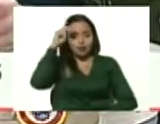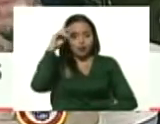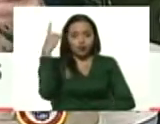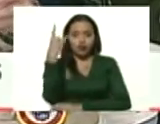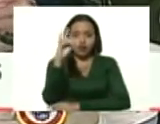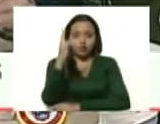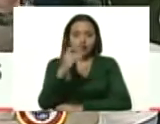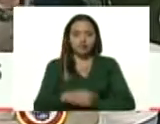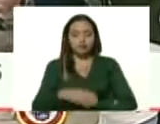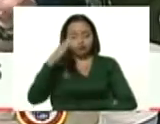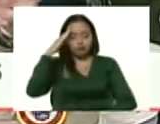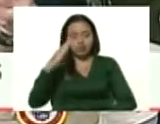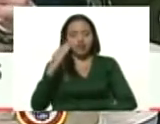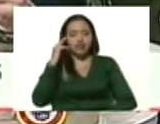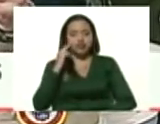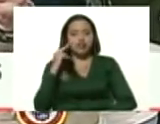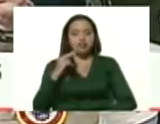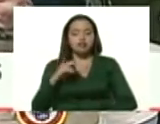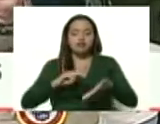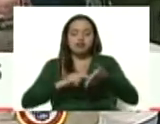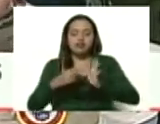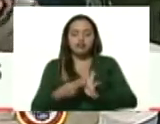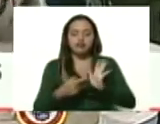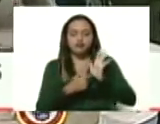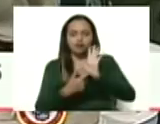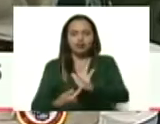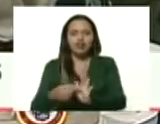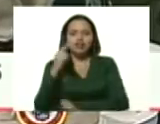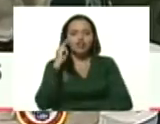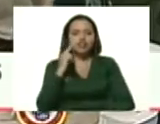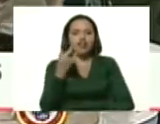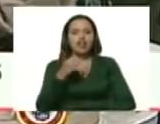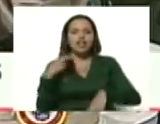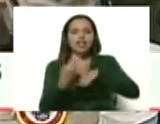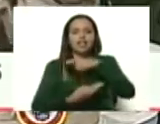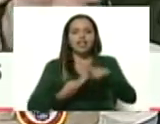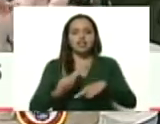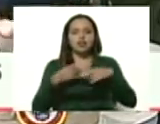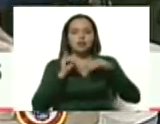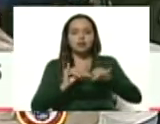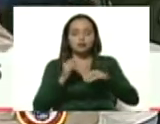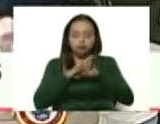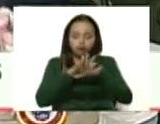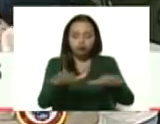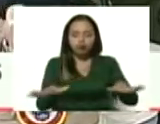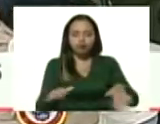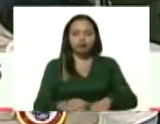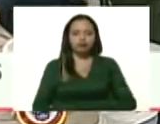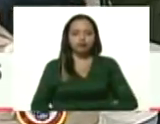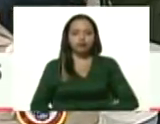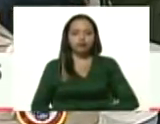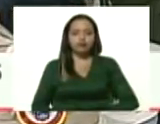la milicia bolivariana, que es expresión de Bolívar, dice relación hasta esa extensión. La